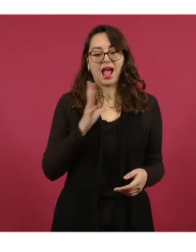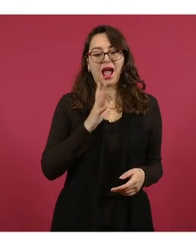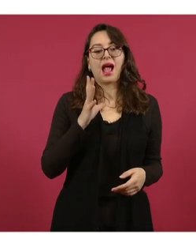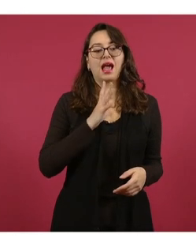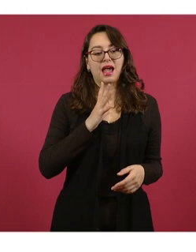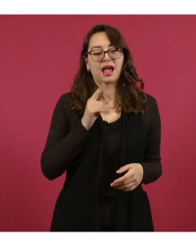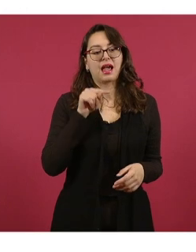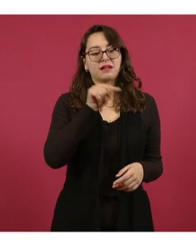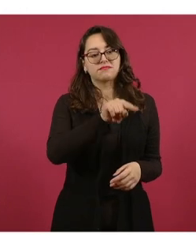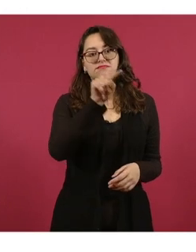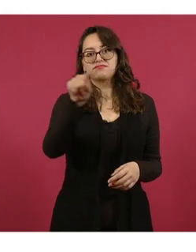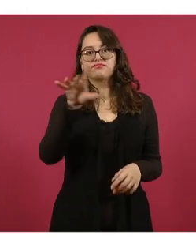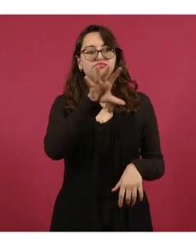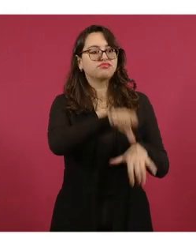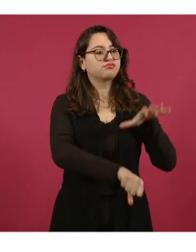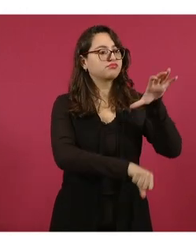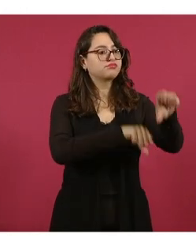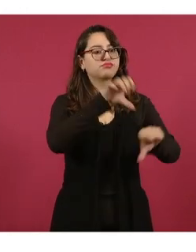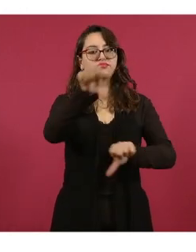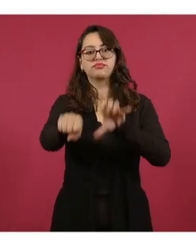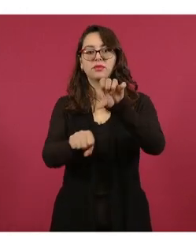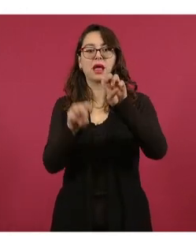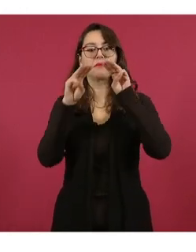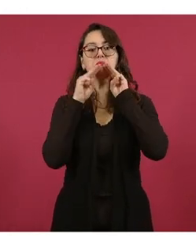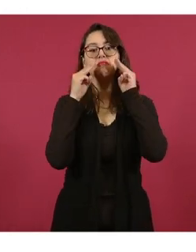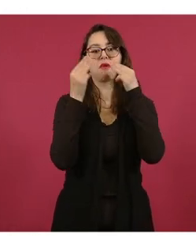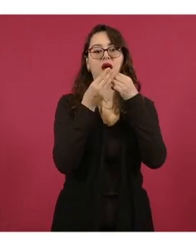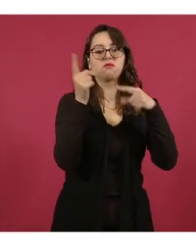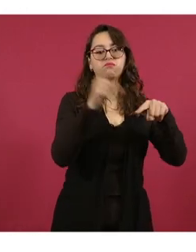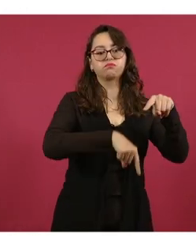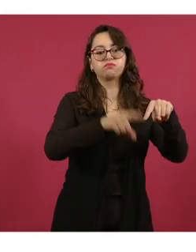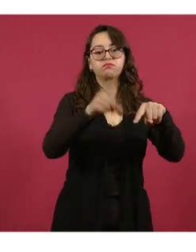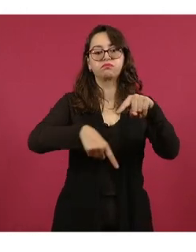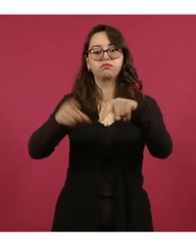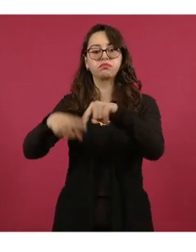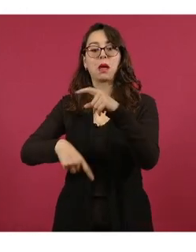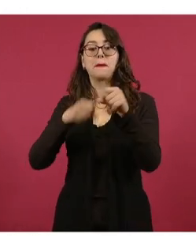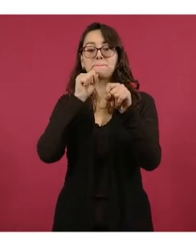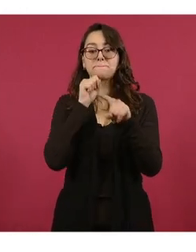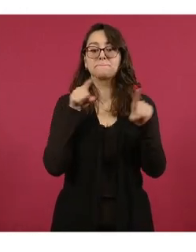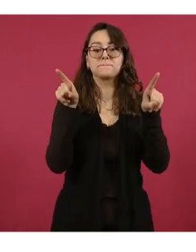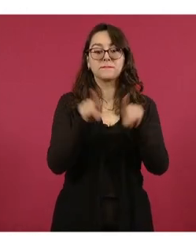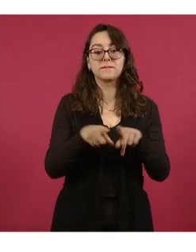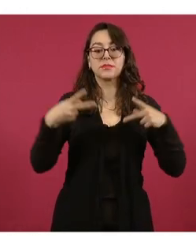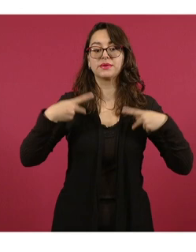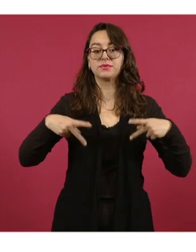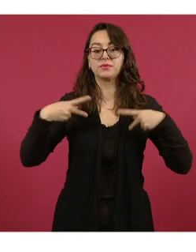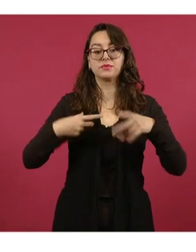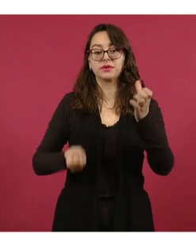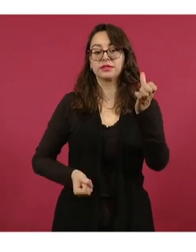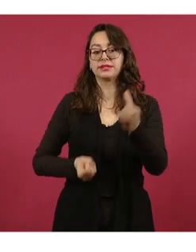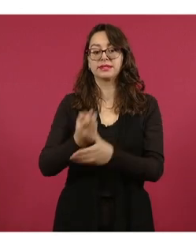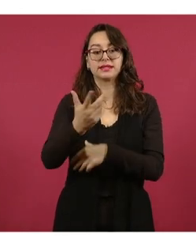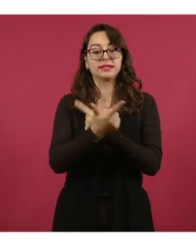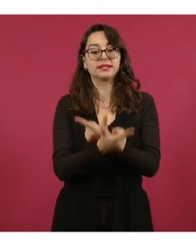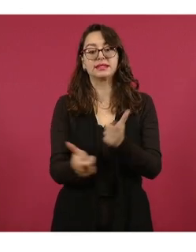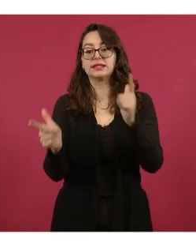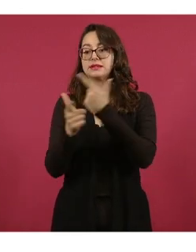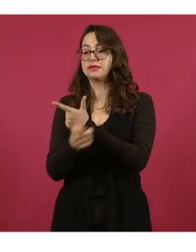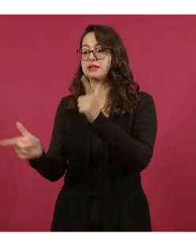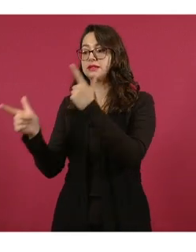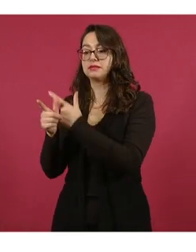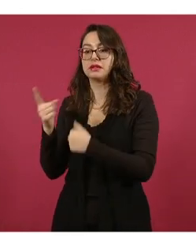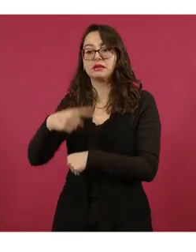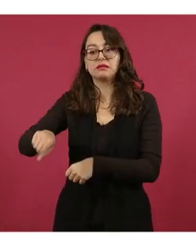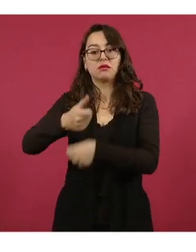con la desarticulación de bandas y también las libertades, las liberaciones a